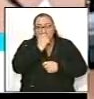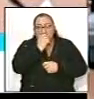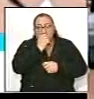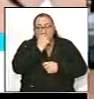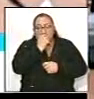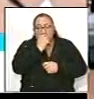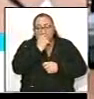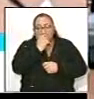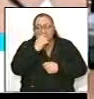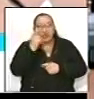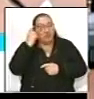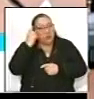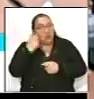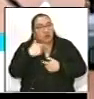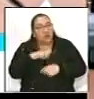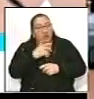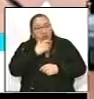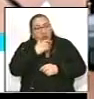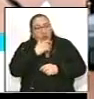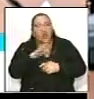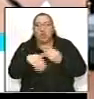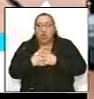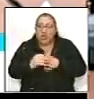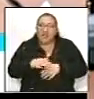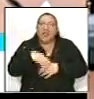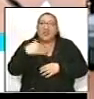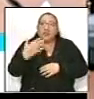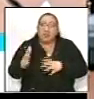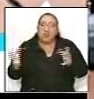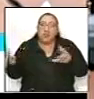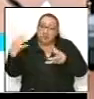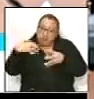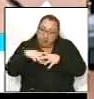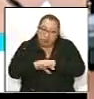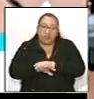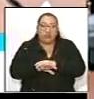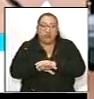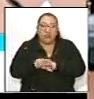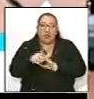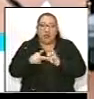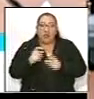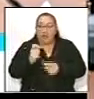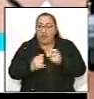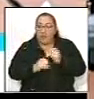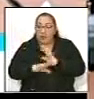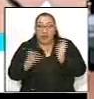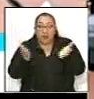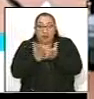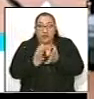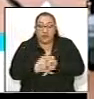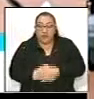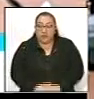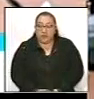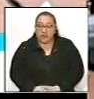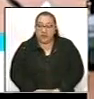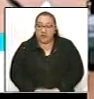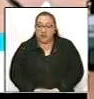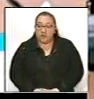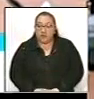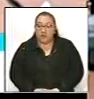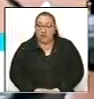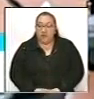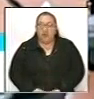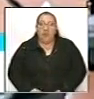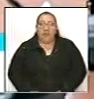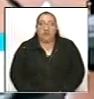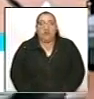como promoviendo lo posterior reinserción del egresado, aplicando